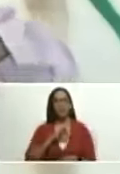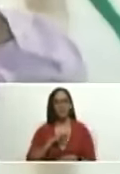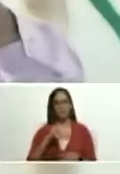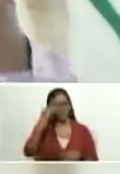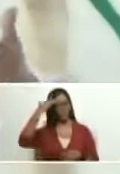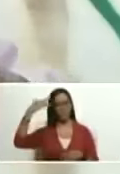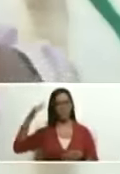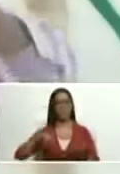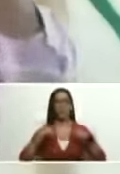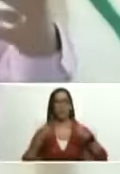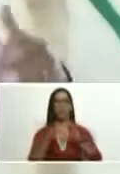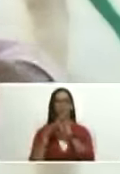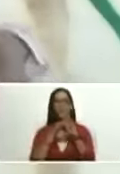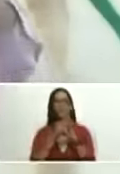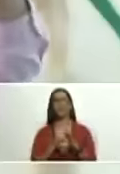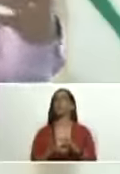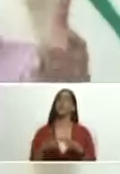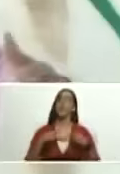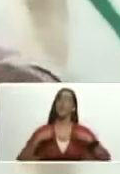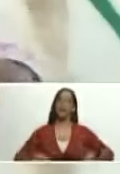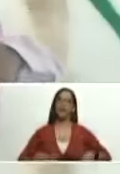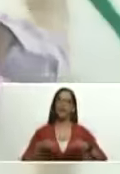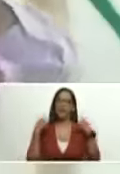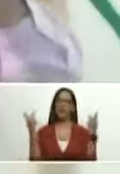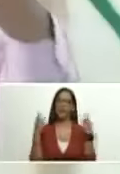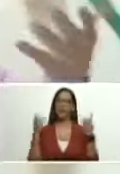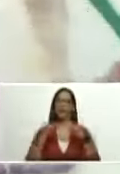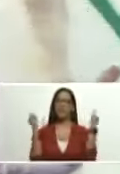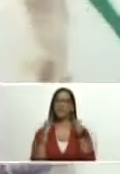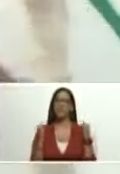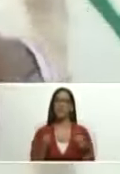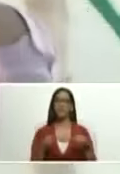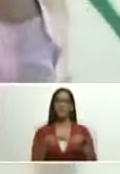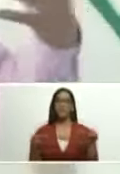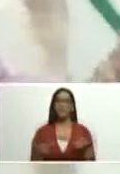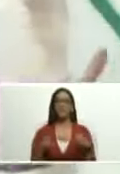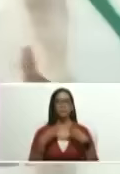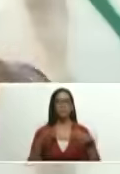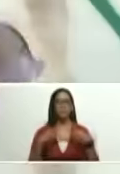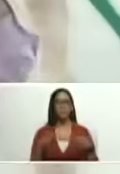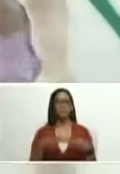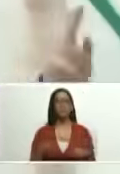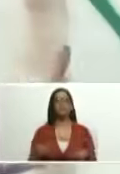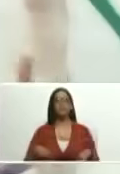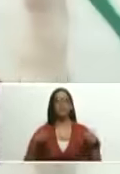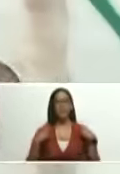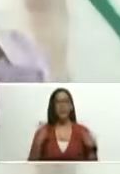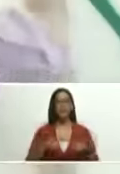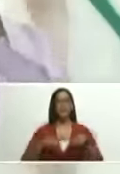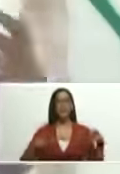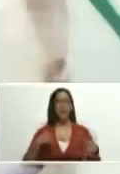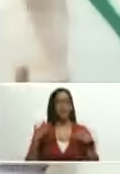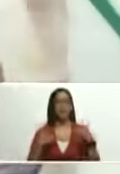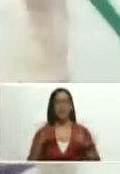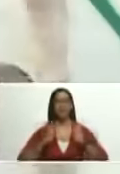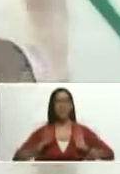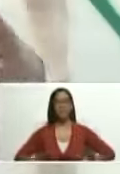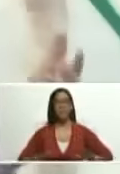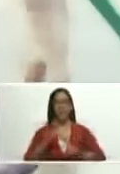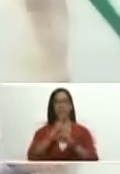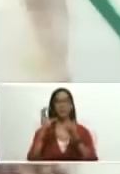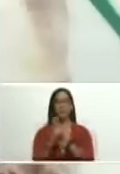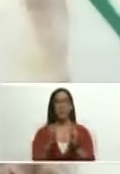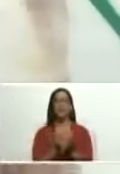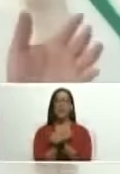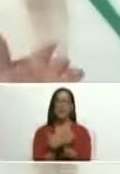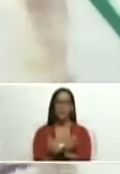soñamos, de nuevas relaciones humanas, de prosperidad, de felicidad, de espacios públicos para la vida, para el esparcimiento, para la actividad física, para la cultura, para